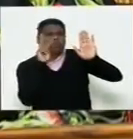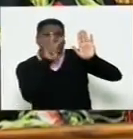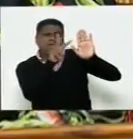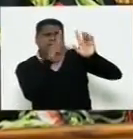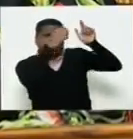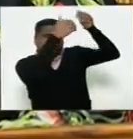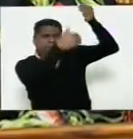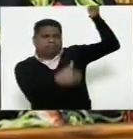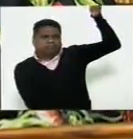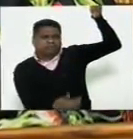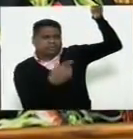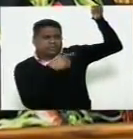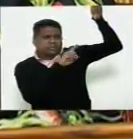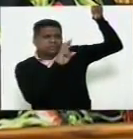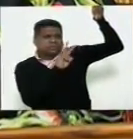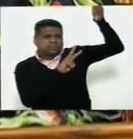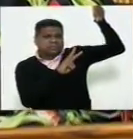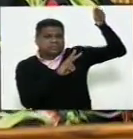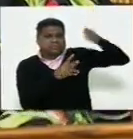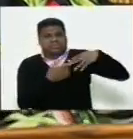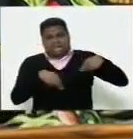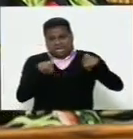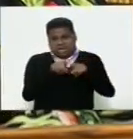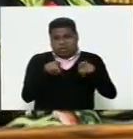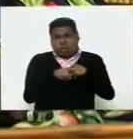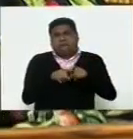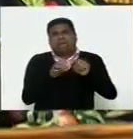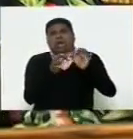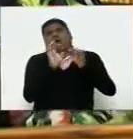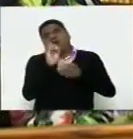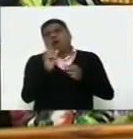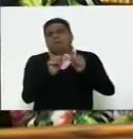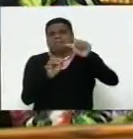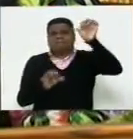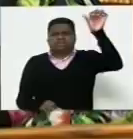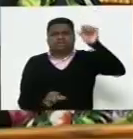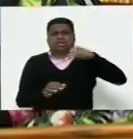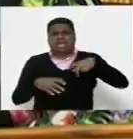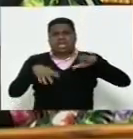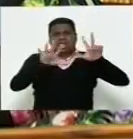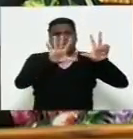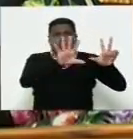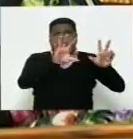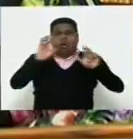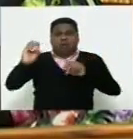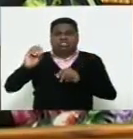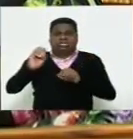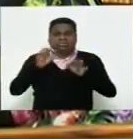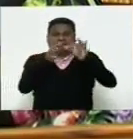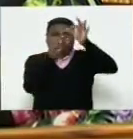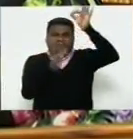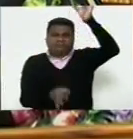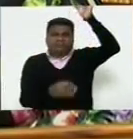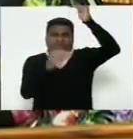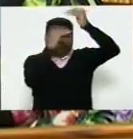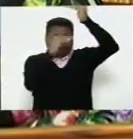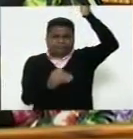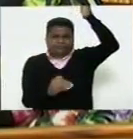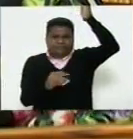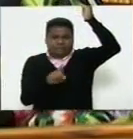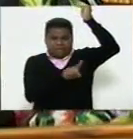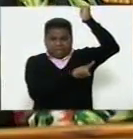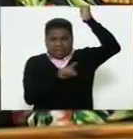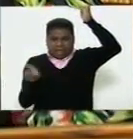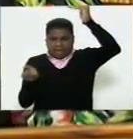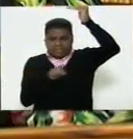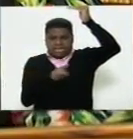cartel cuyas dimensiones sean iguales o mayores a 80 centímetros de ancho por 50 centímetros de